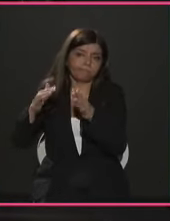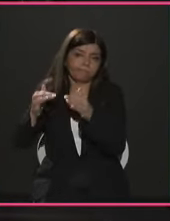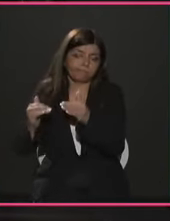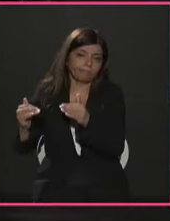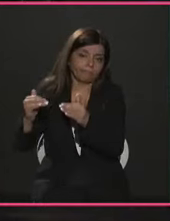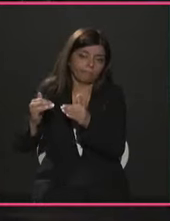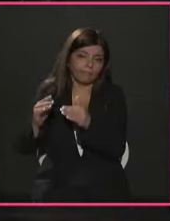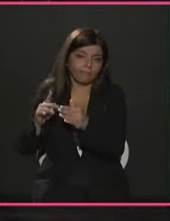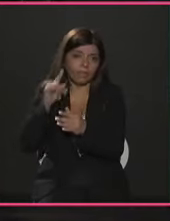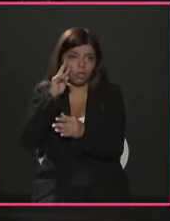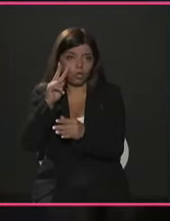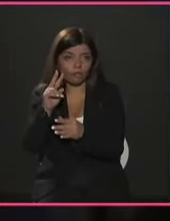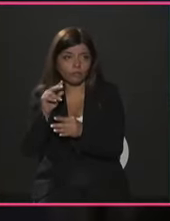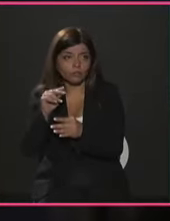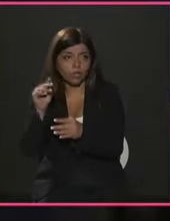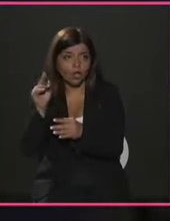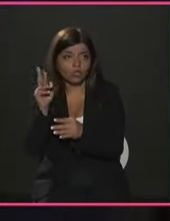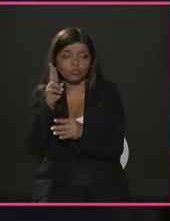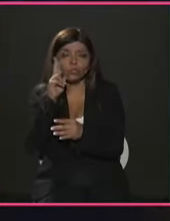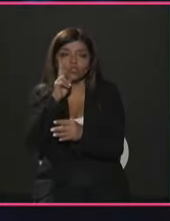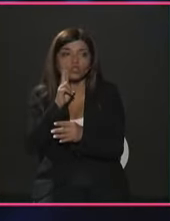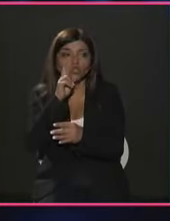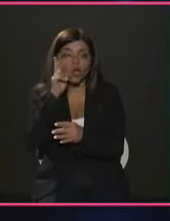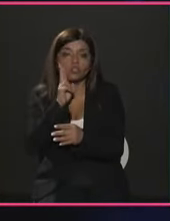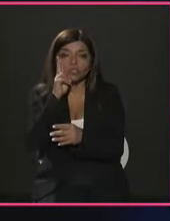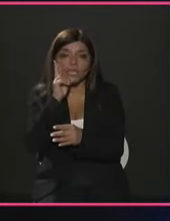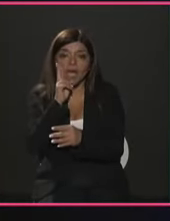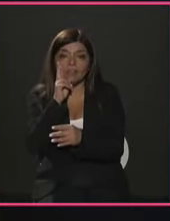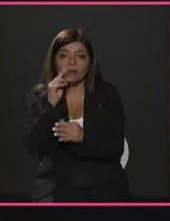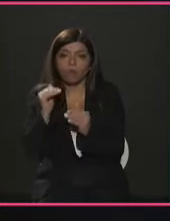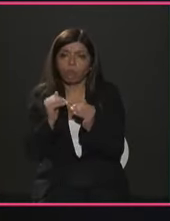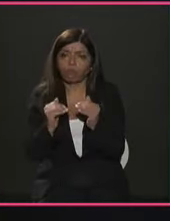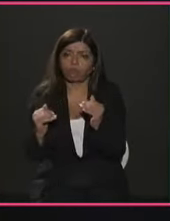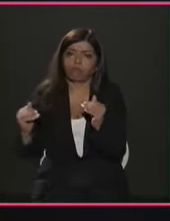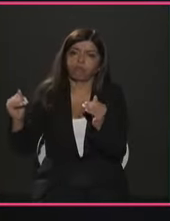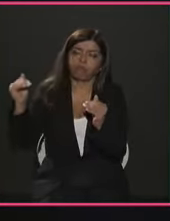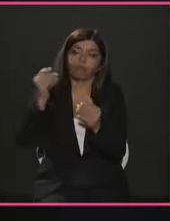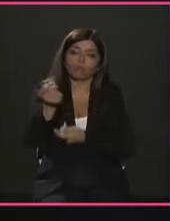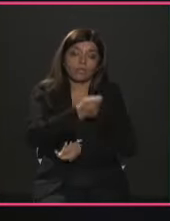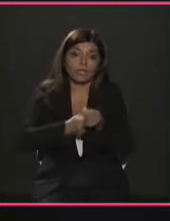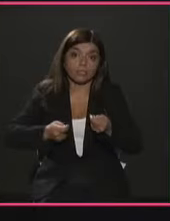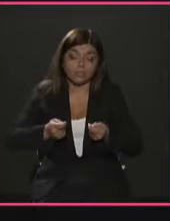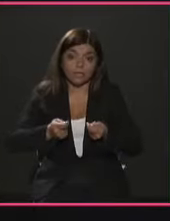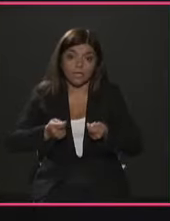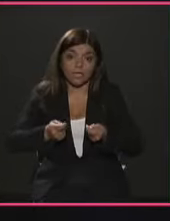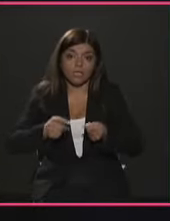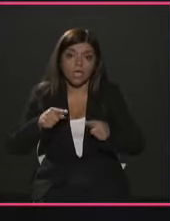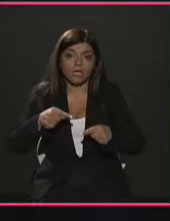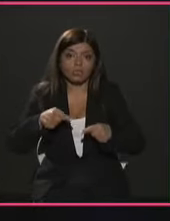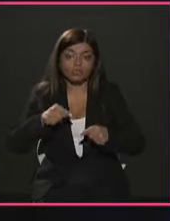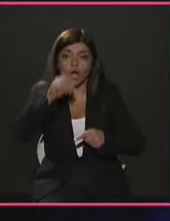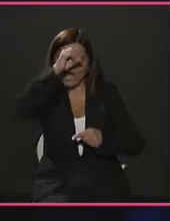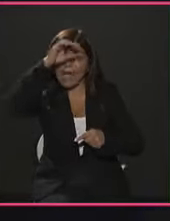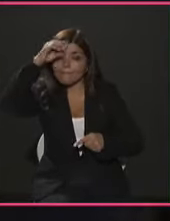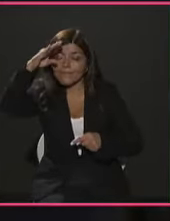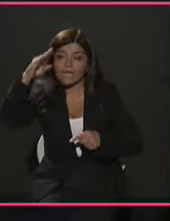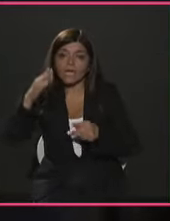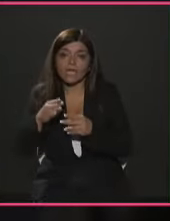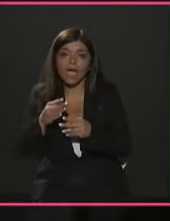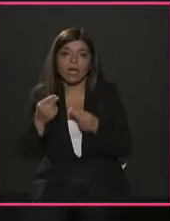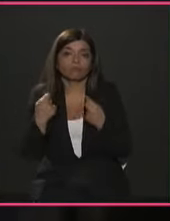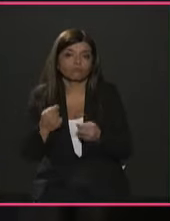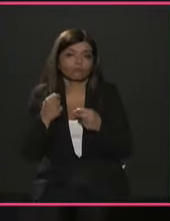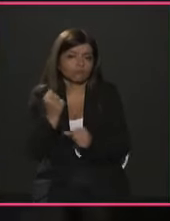las barras que ustedes ven arriba en color rosado que superan por mucho la inversión histórica en en una geografía que ha tenido minería y generar